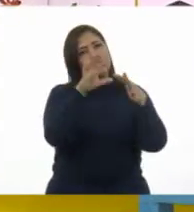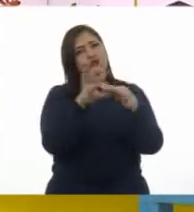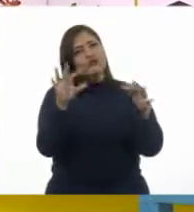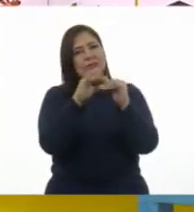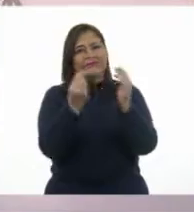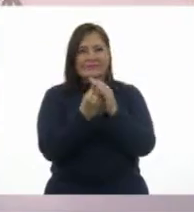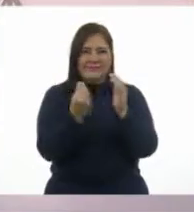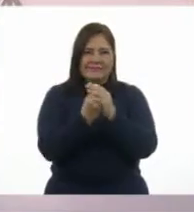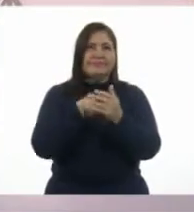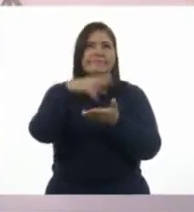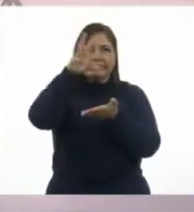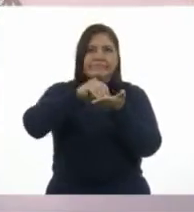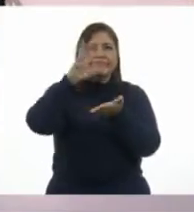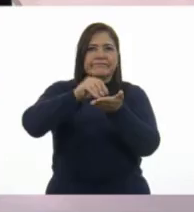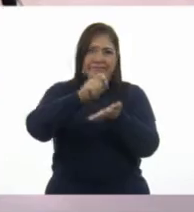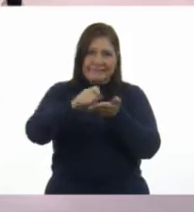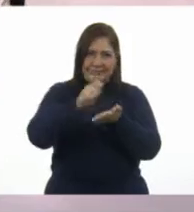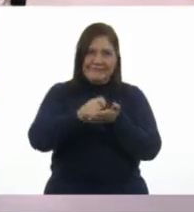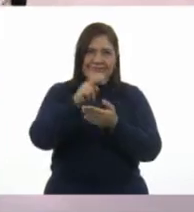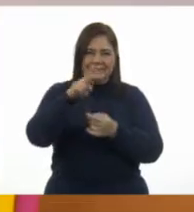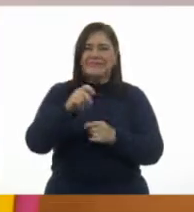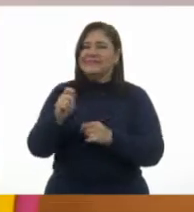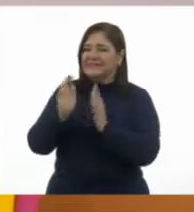Sí, ahorita por nos favor, vemos. Pon atención. Sí.